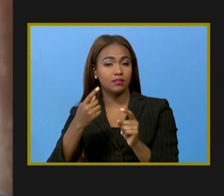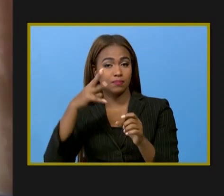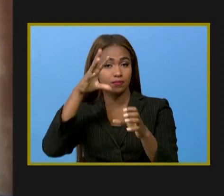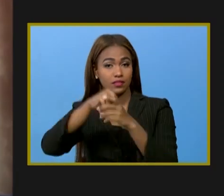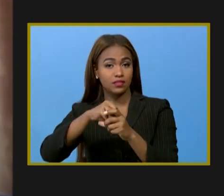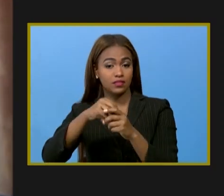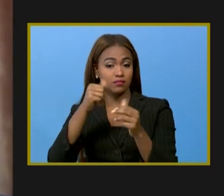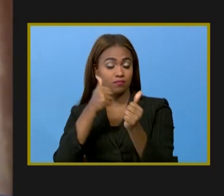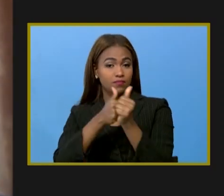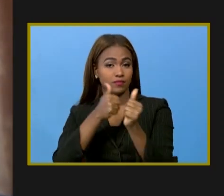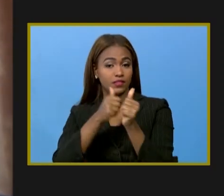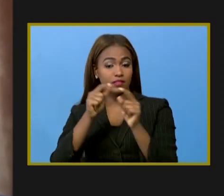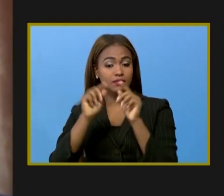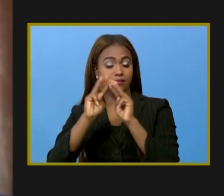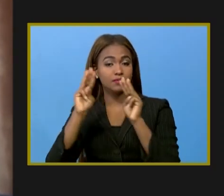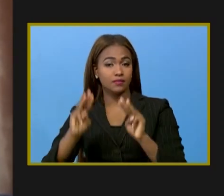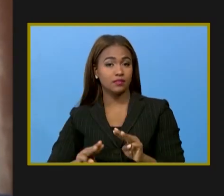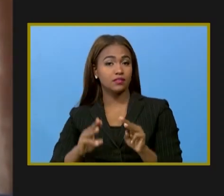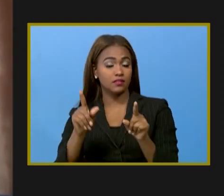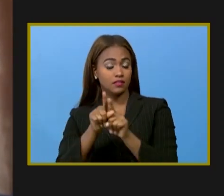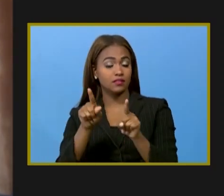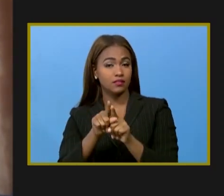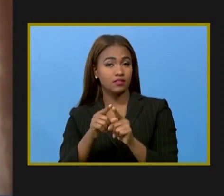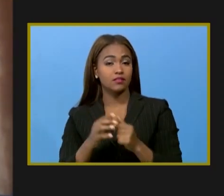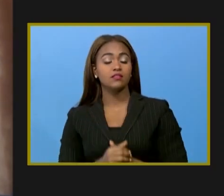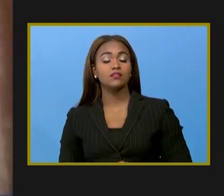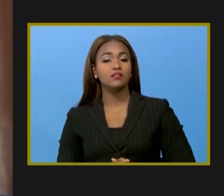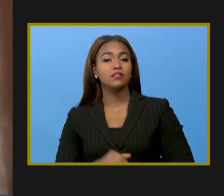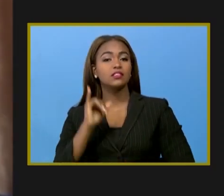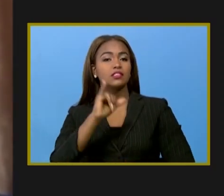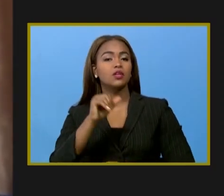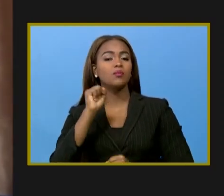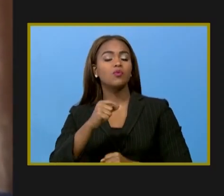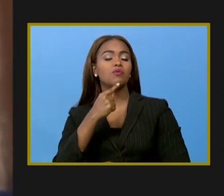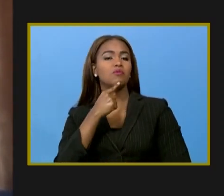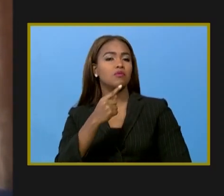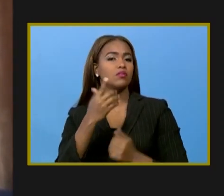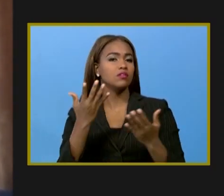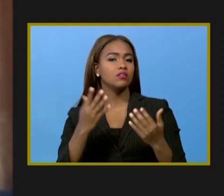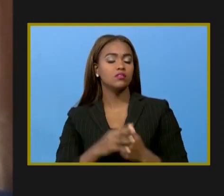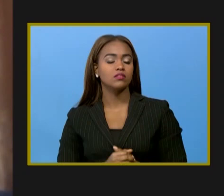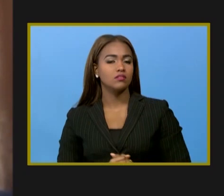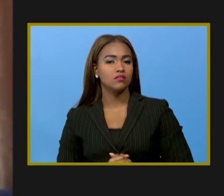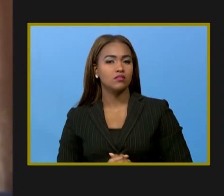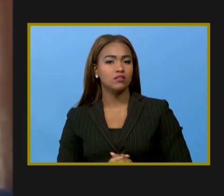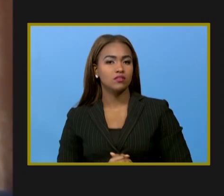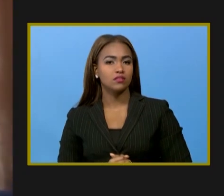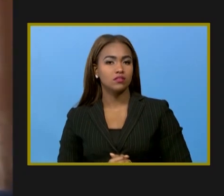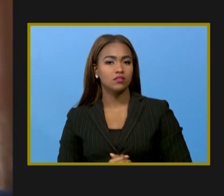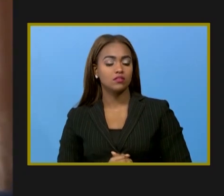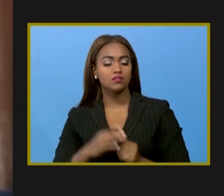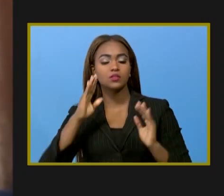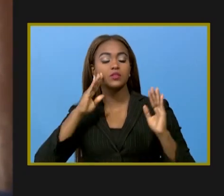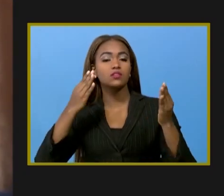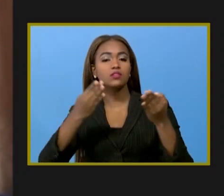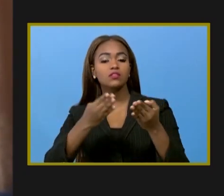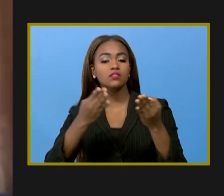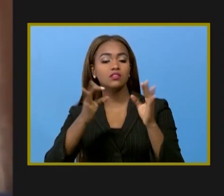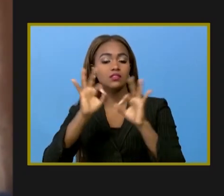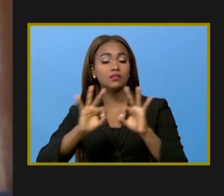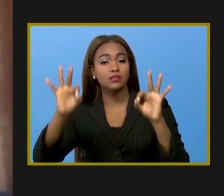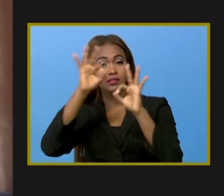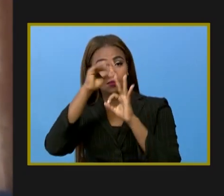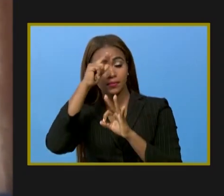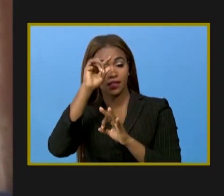del ministerio. Es, digamos, la prioridad de este